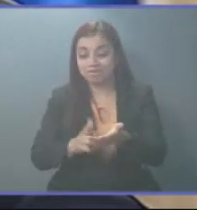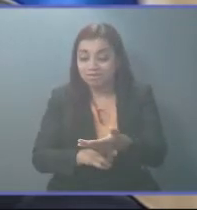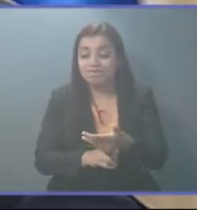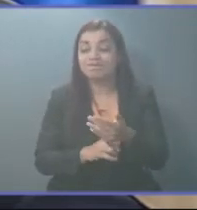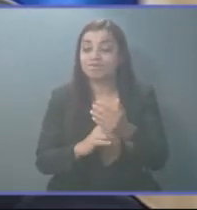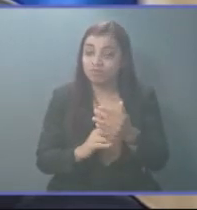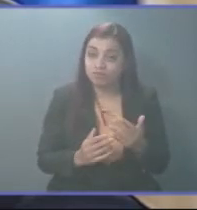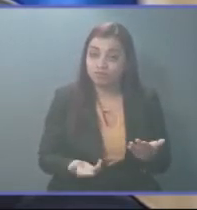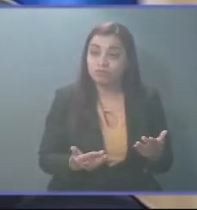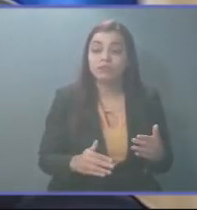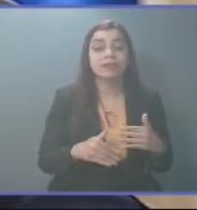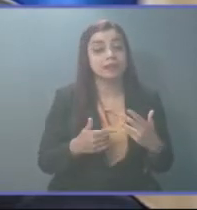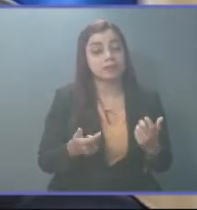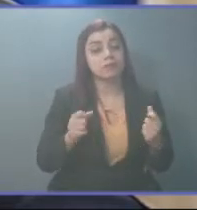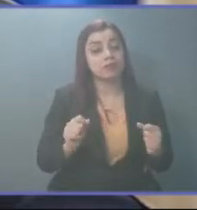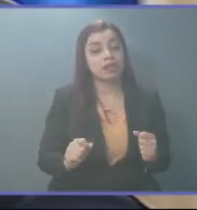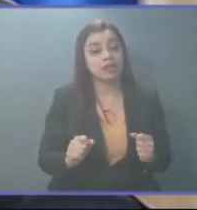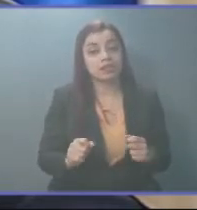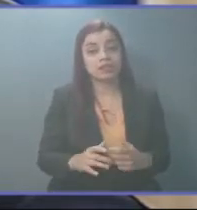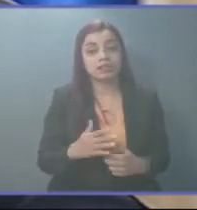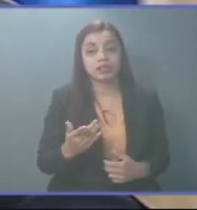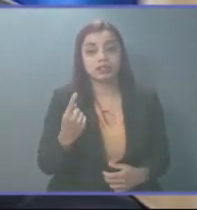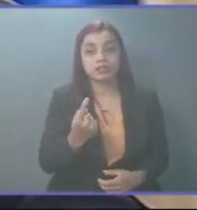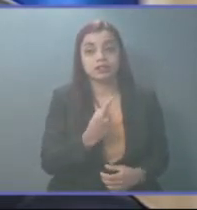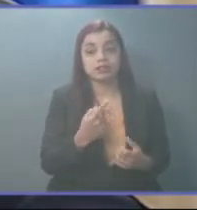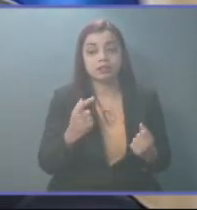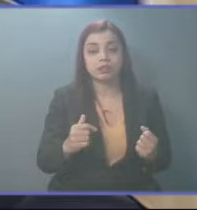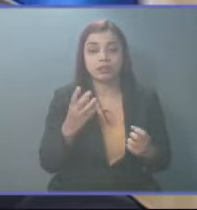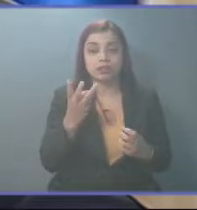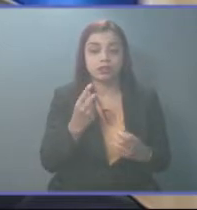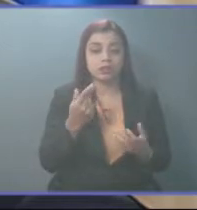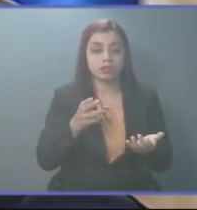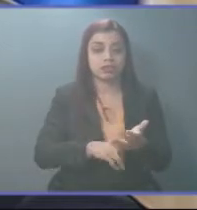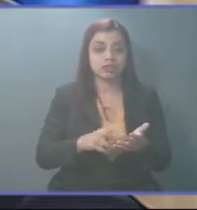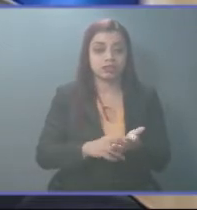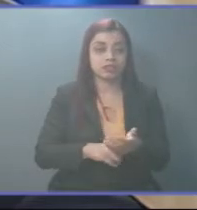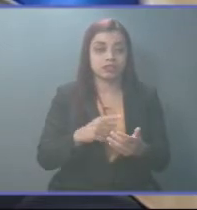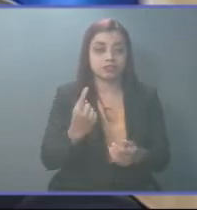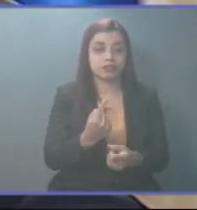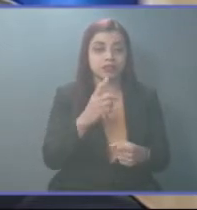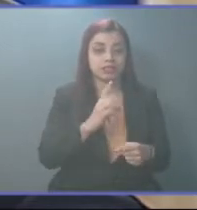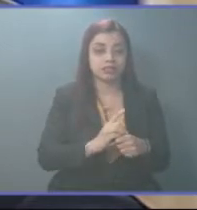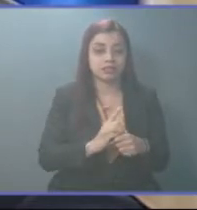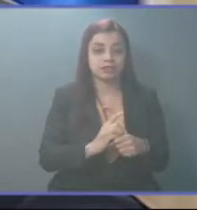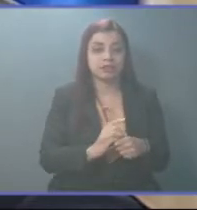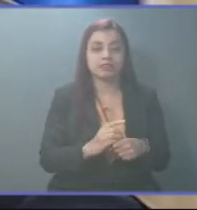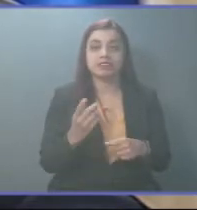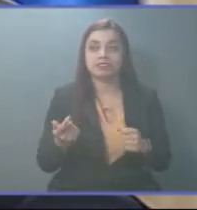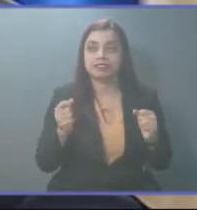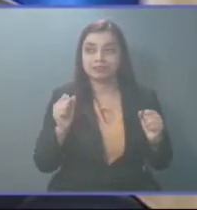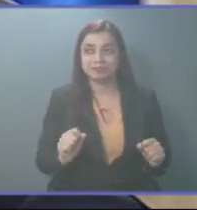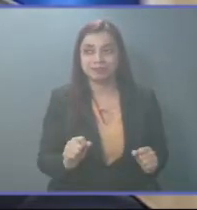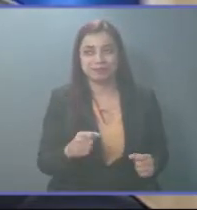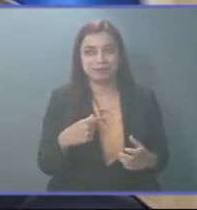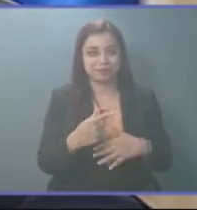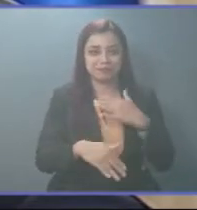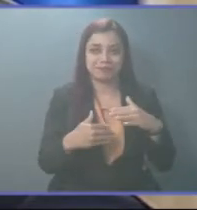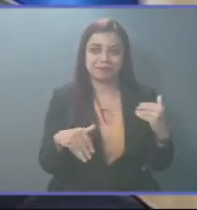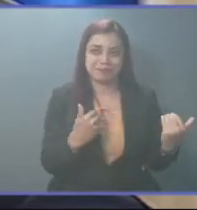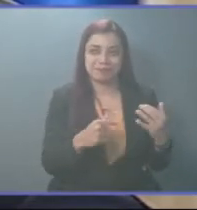empate, tendrá preferencia aquel ofertante que cumpla con la cuota de contratación de personas con discapacidad establecida en la presente